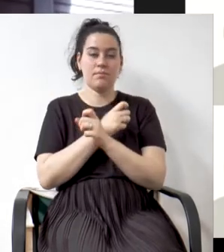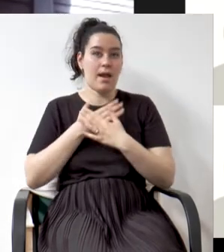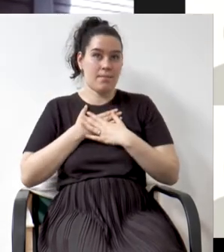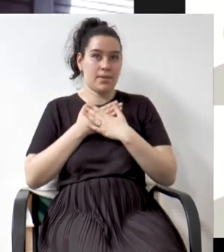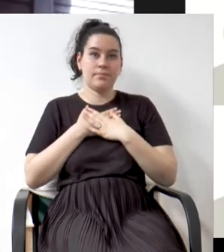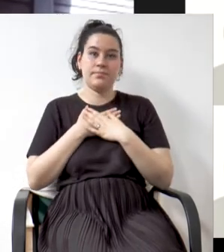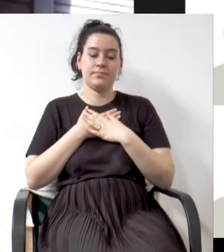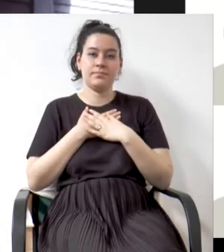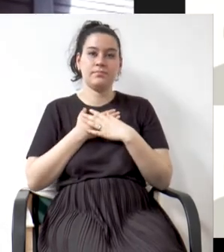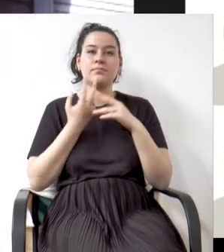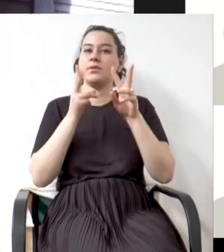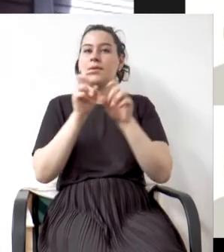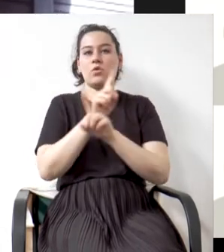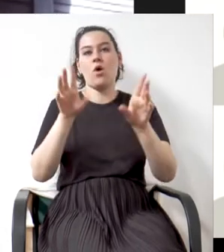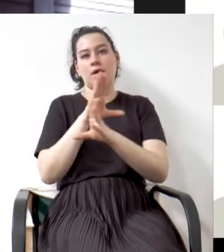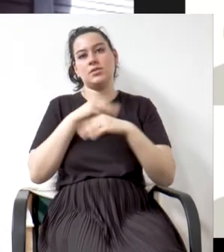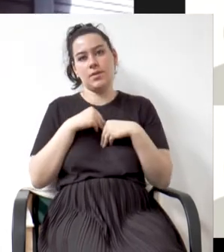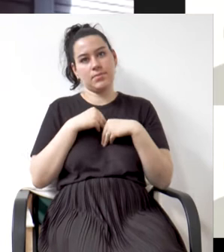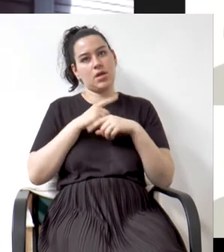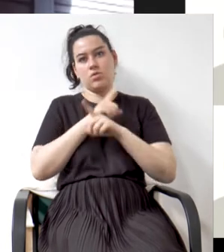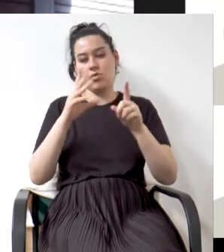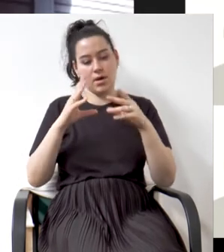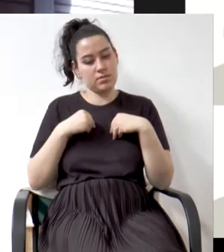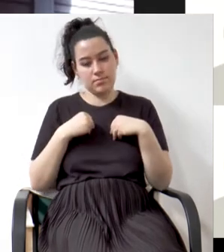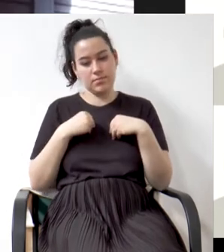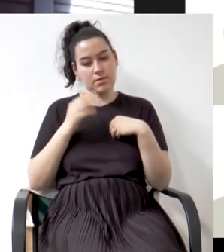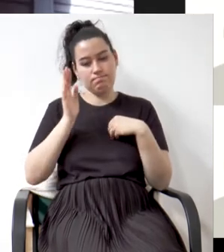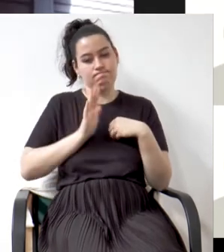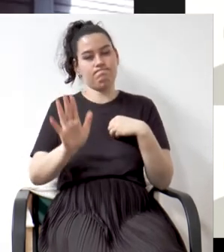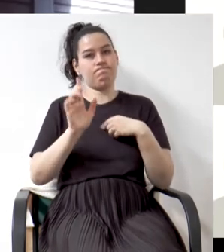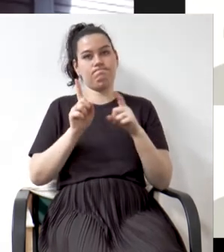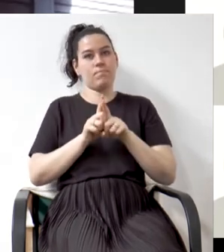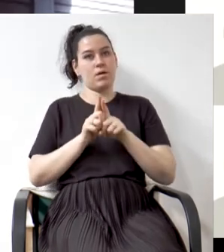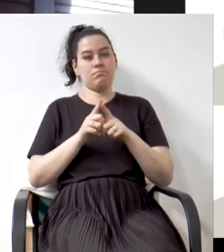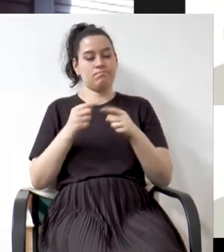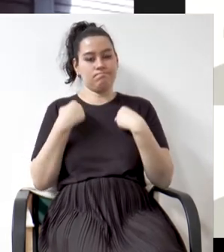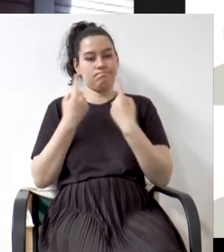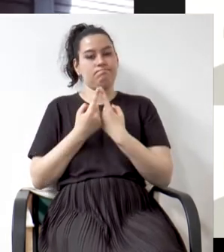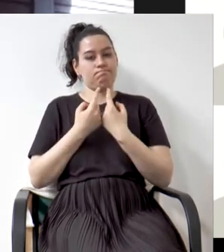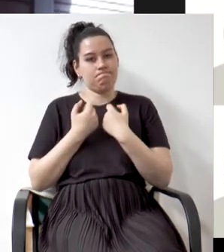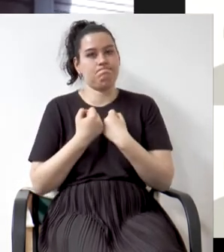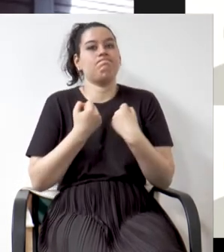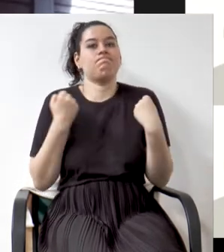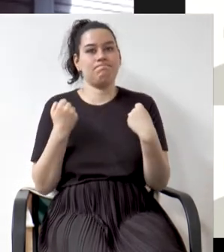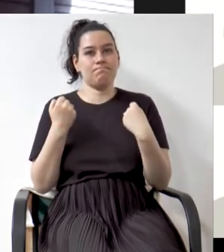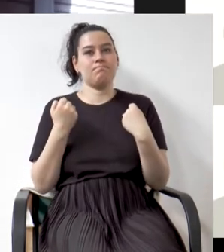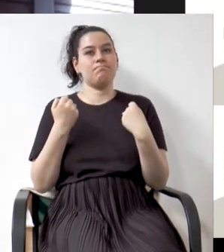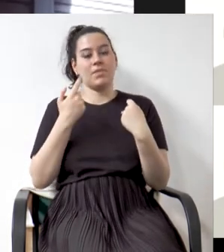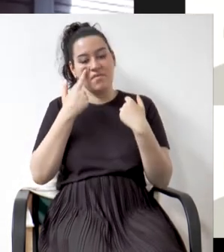mí, que es el no aceptar las cosas como dadas y ser audaces. Técnicamente se